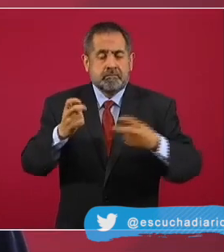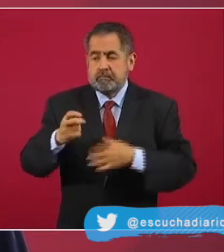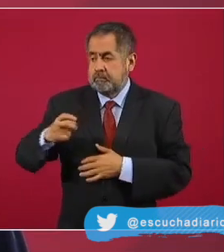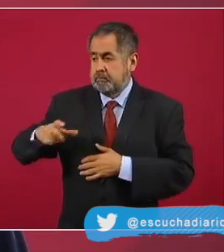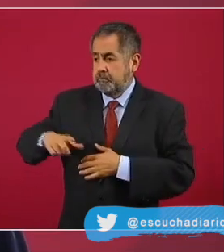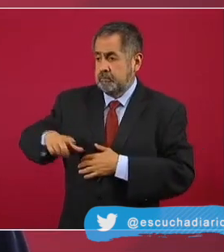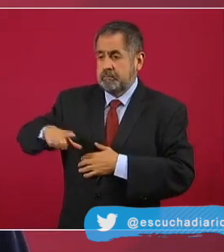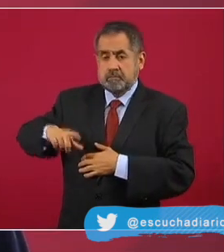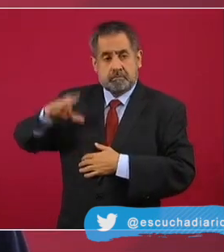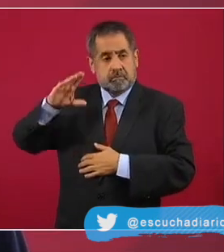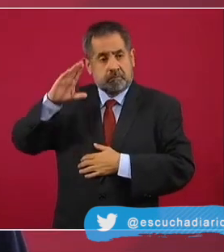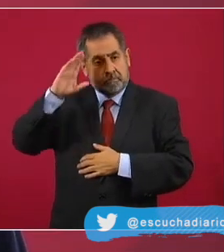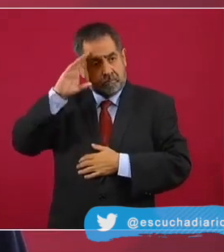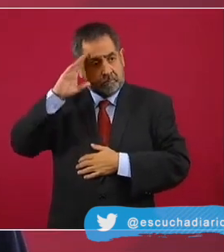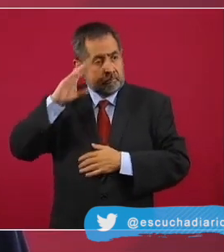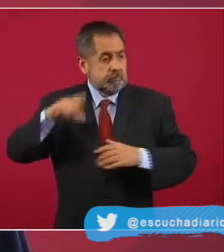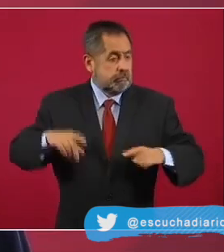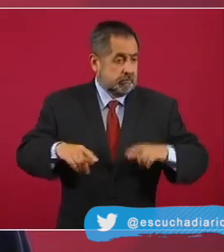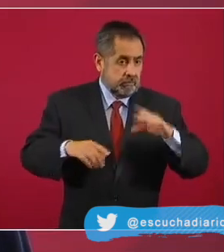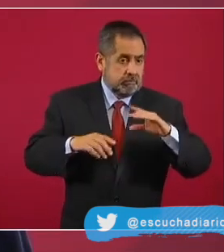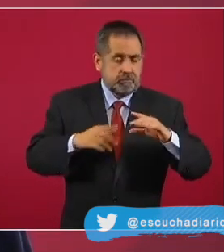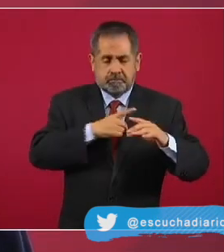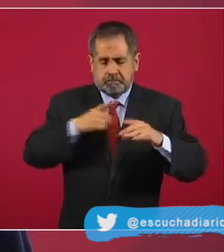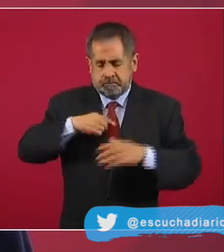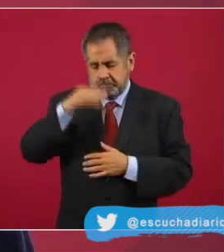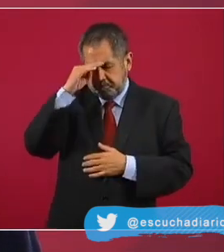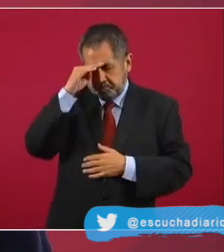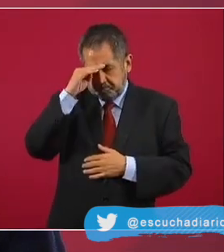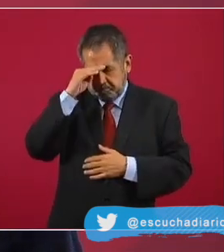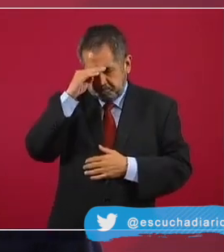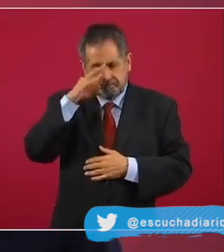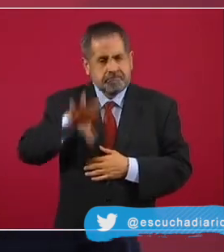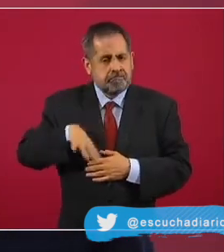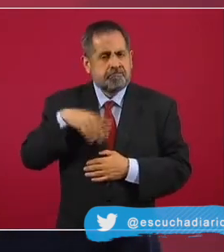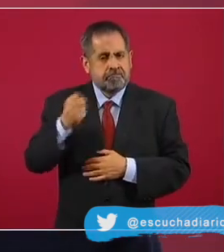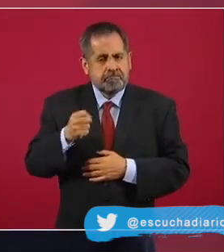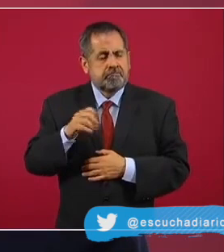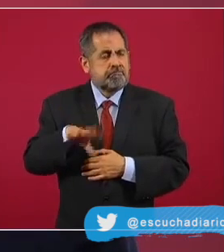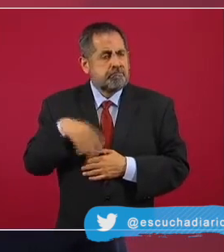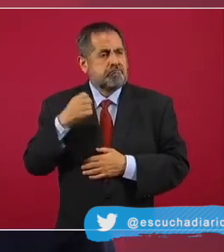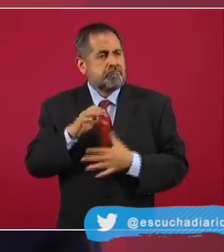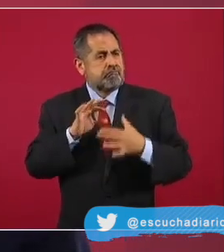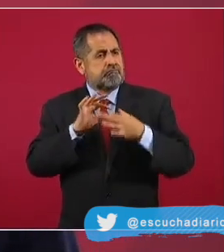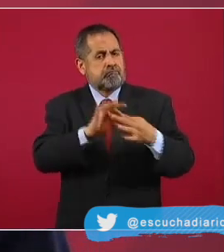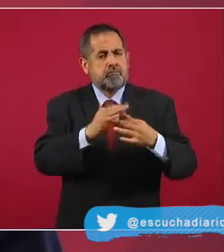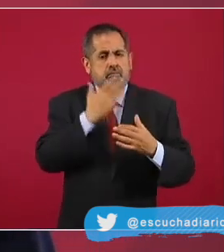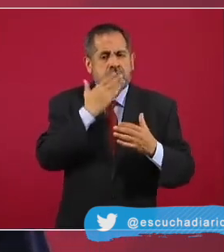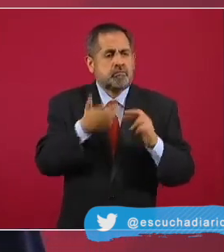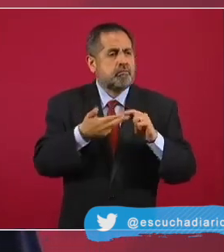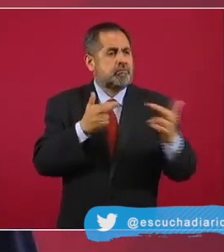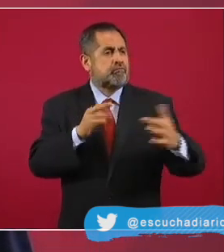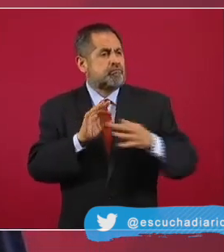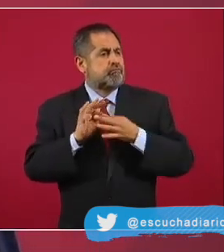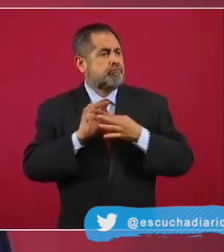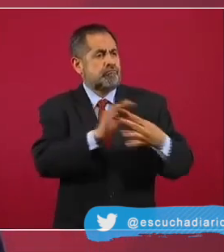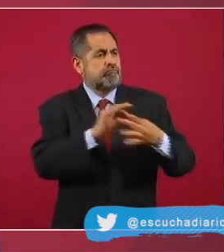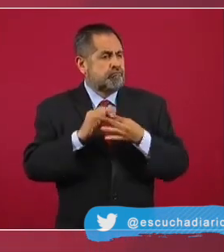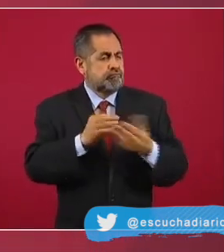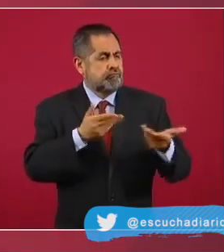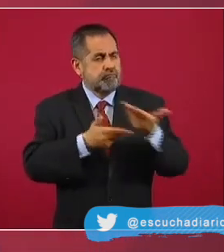gobernantes debemos esforzarnos en mantener buenas relaciones